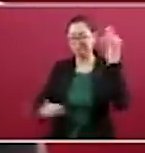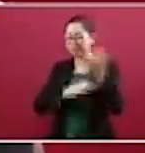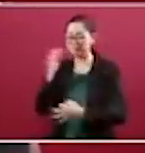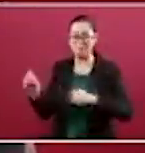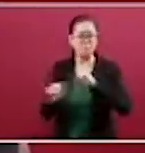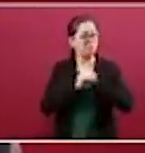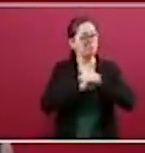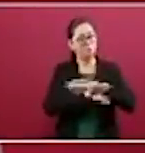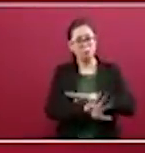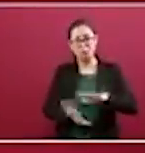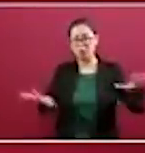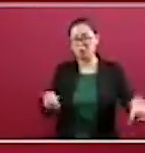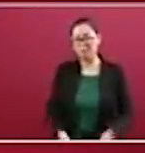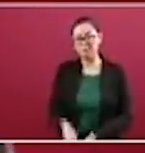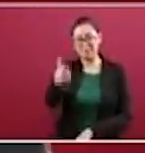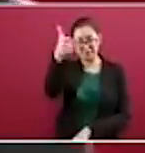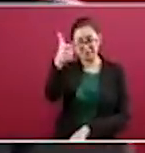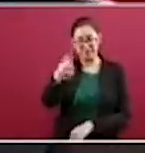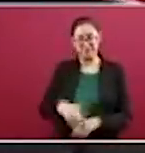nunca, para